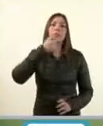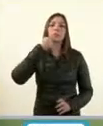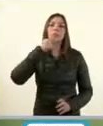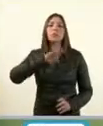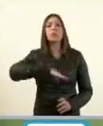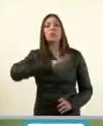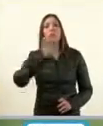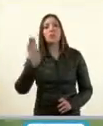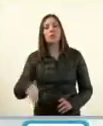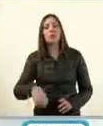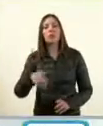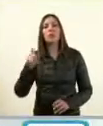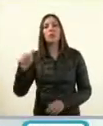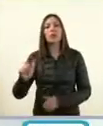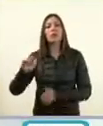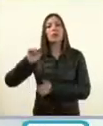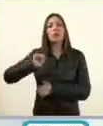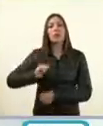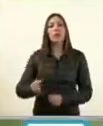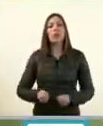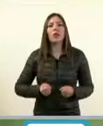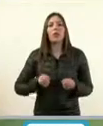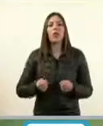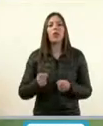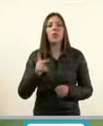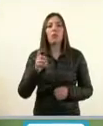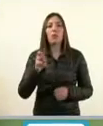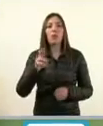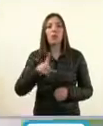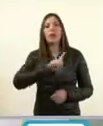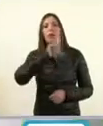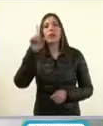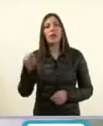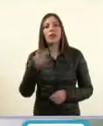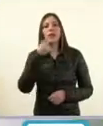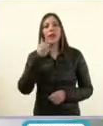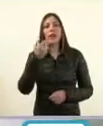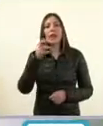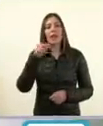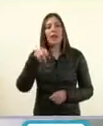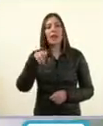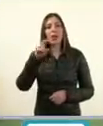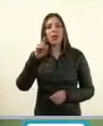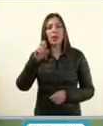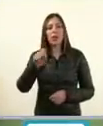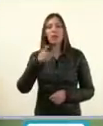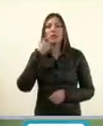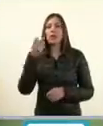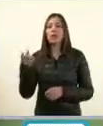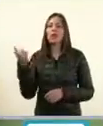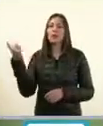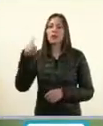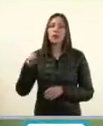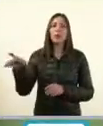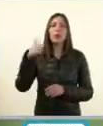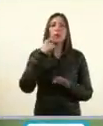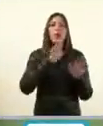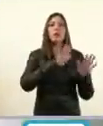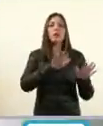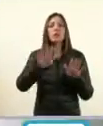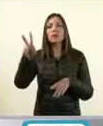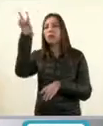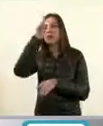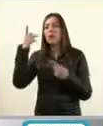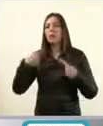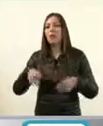él toma el poder. Y Hernán Cortés lo manda a él precisamente para que apacigüe al pueblo. Pero es todo lo contrario, ¿no?